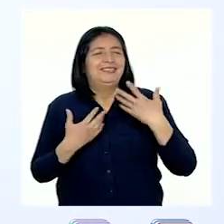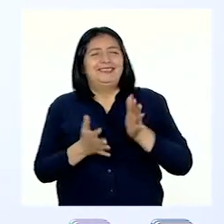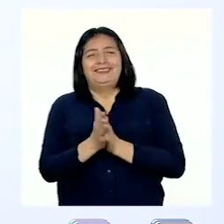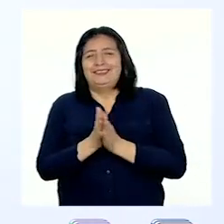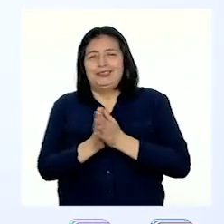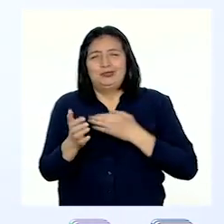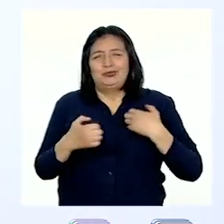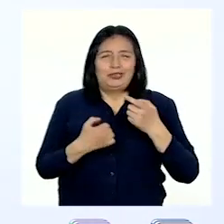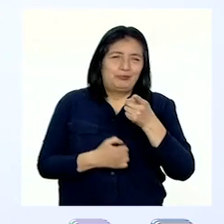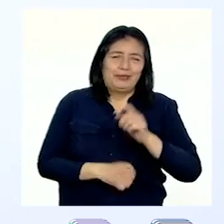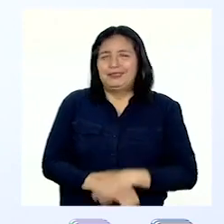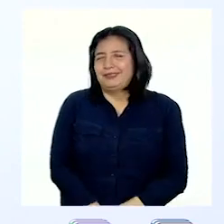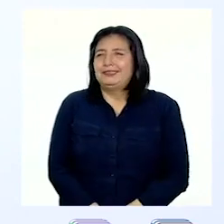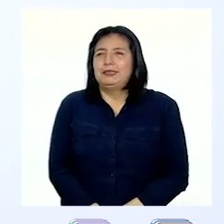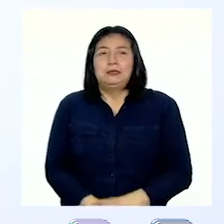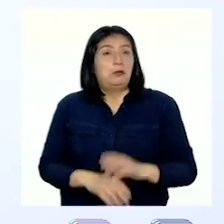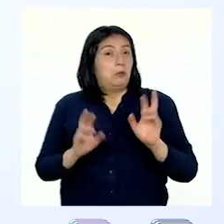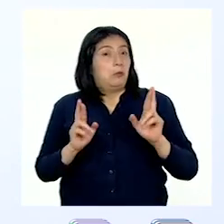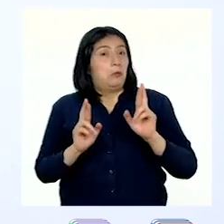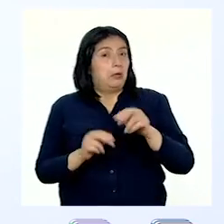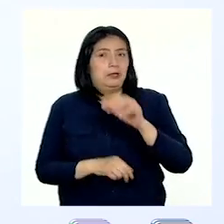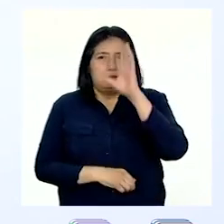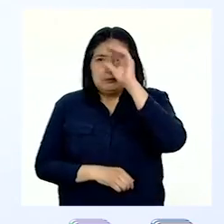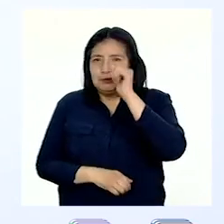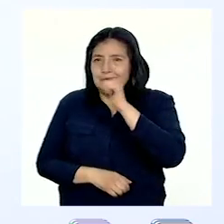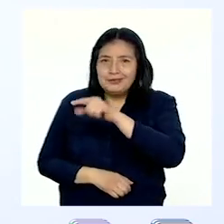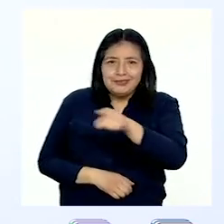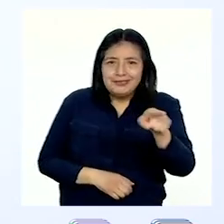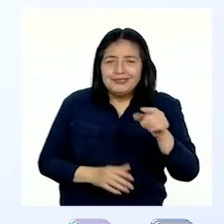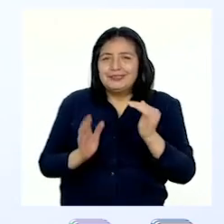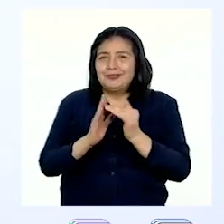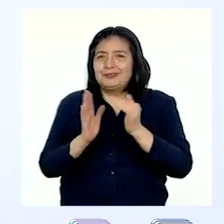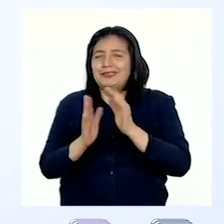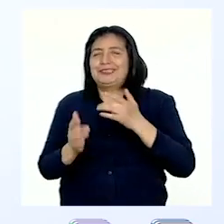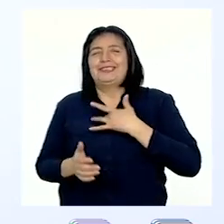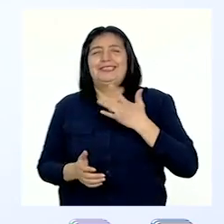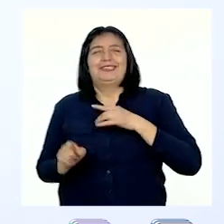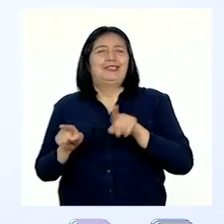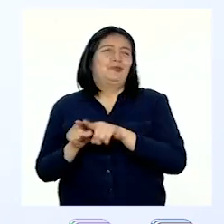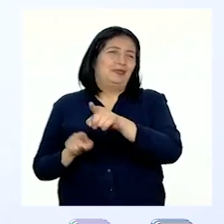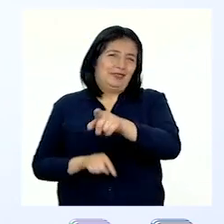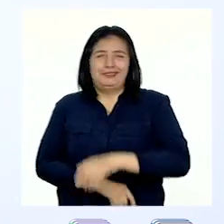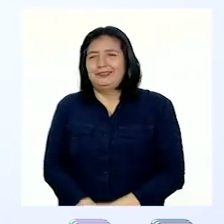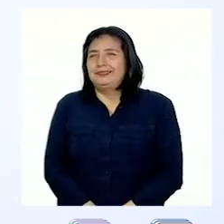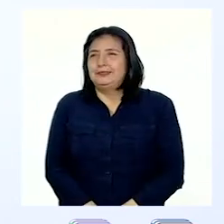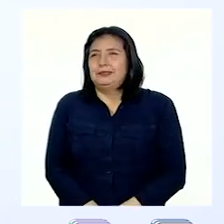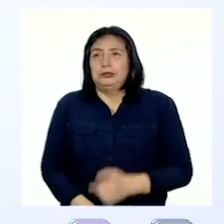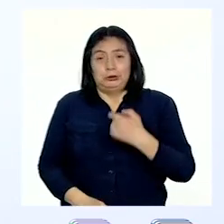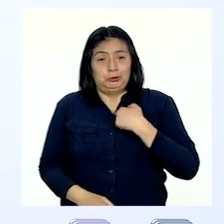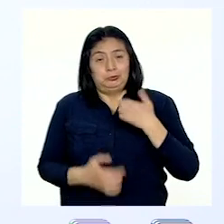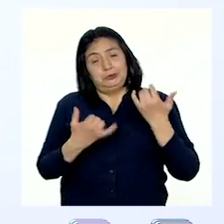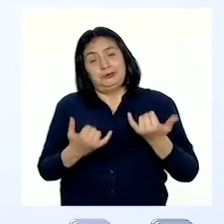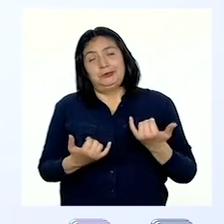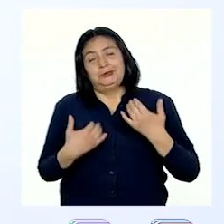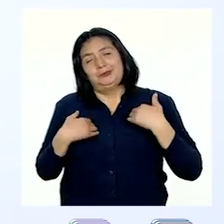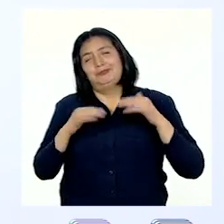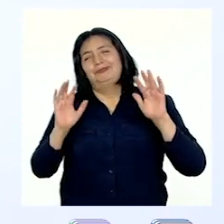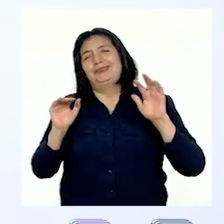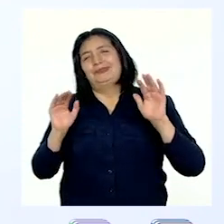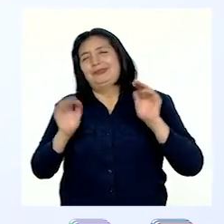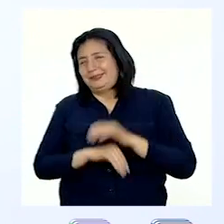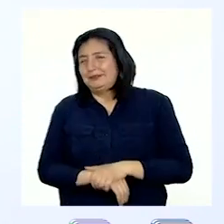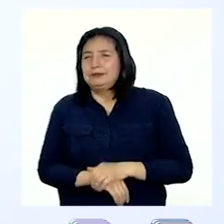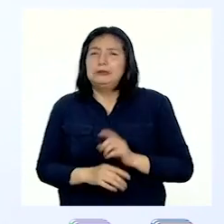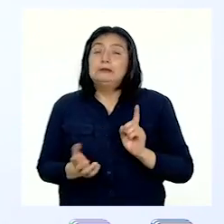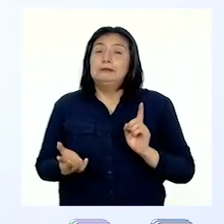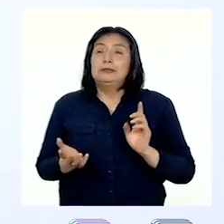tan entusiasmada. Espero que las chicas y los chicos en casa se sientan igual. Yo por ahora debo